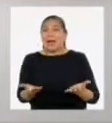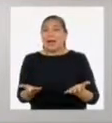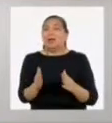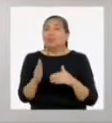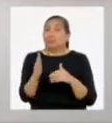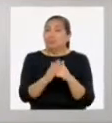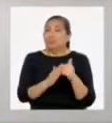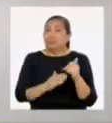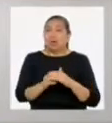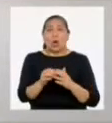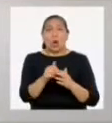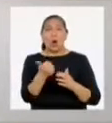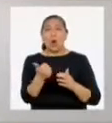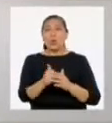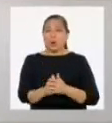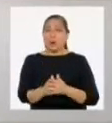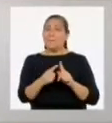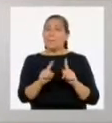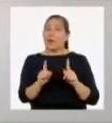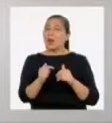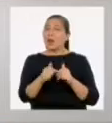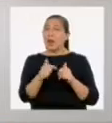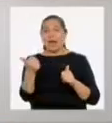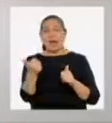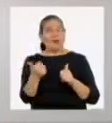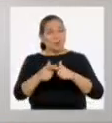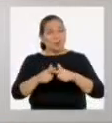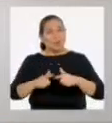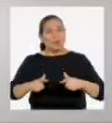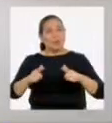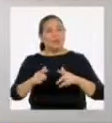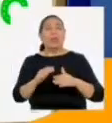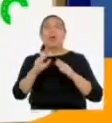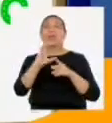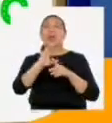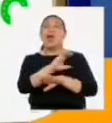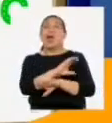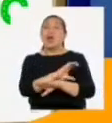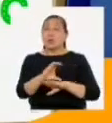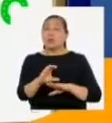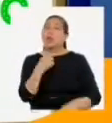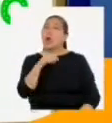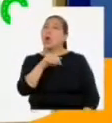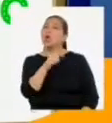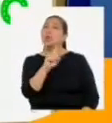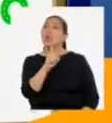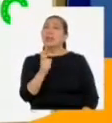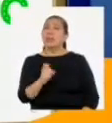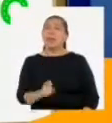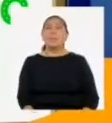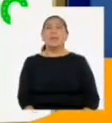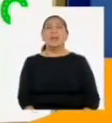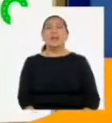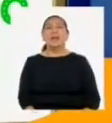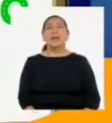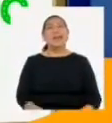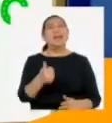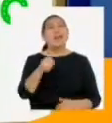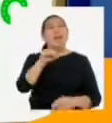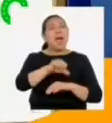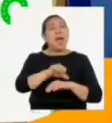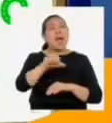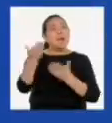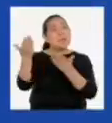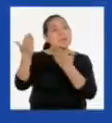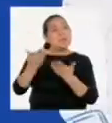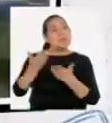Además, construyeron otros centros urbanos a lo largo del territorio costero. Tenemos otra pregunta de Jerick, de la ciudad de